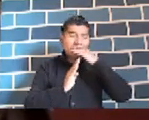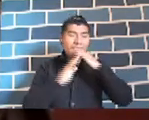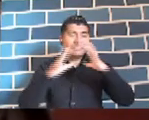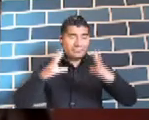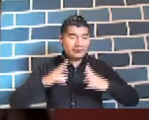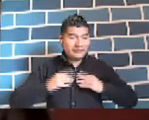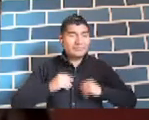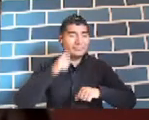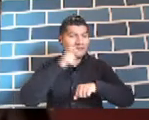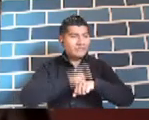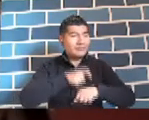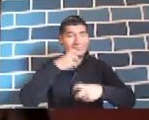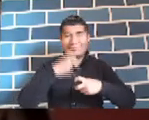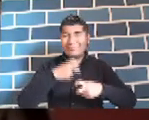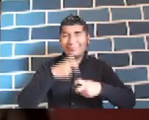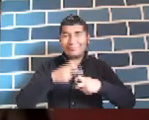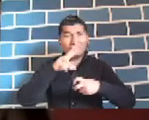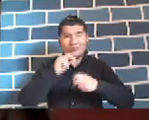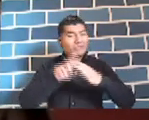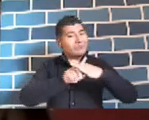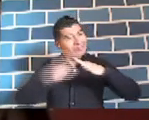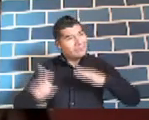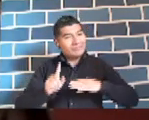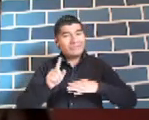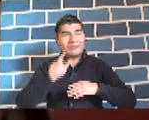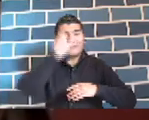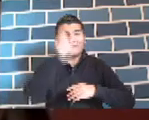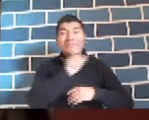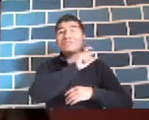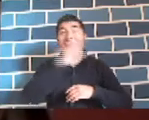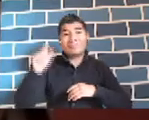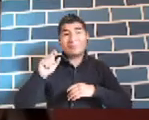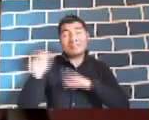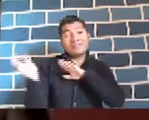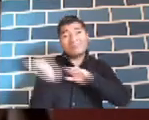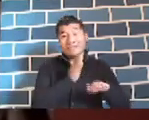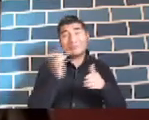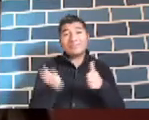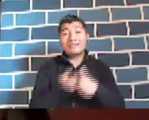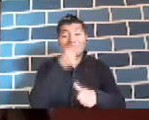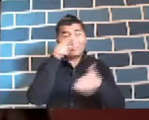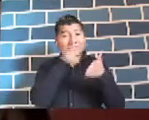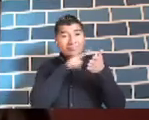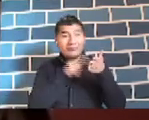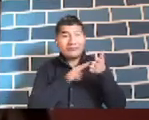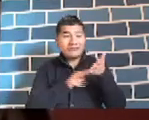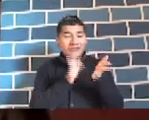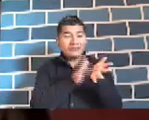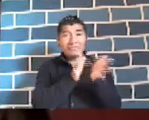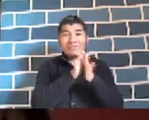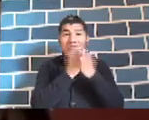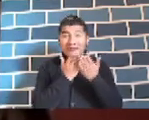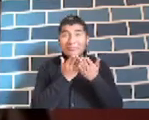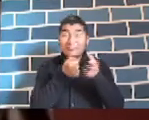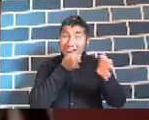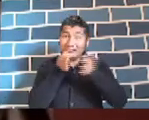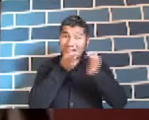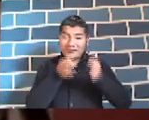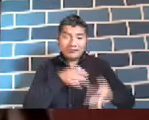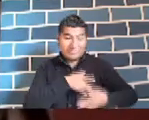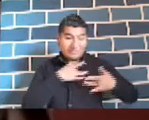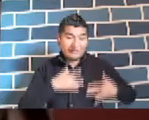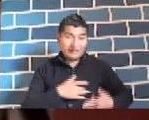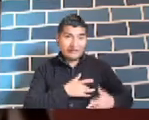no escapa de la cruz además en la primera lectura se nos dice que el corazón